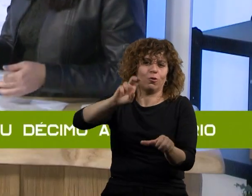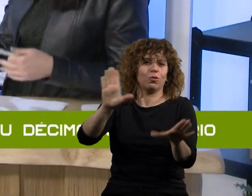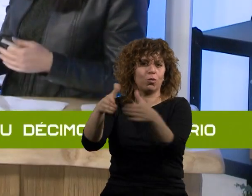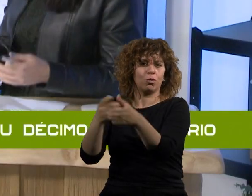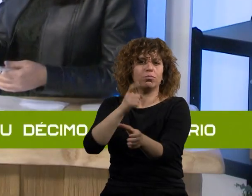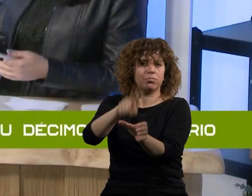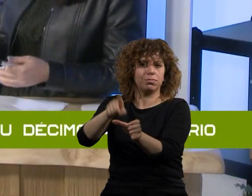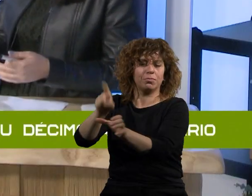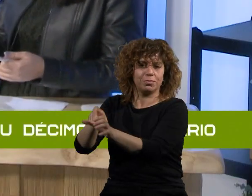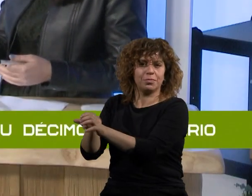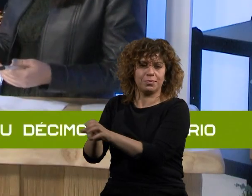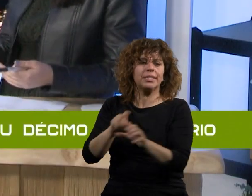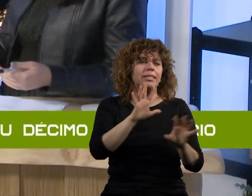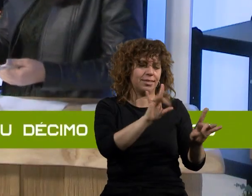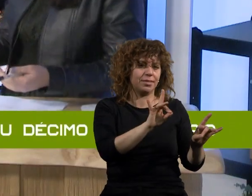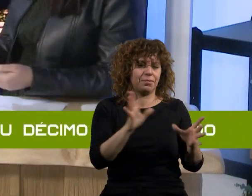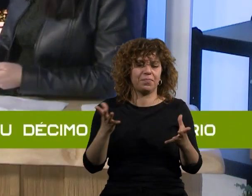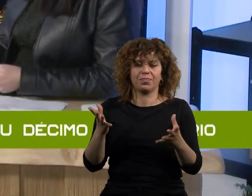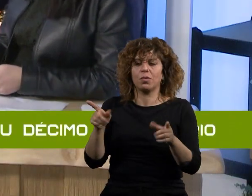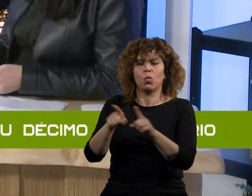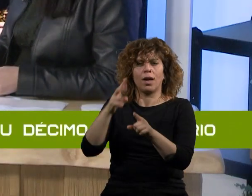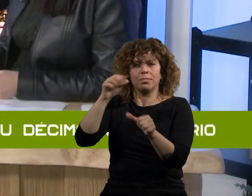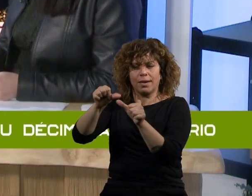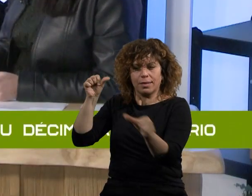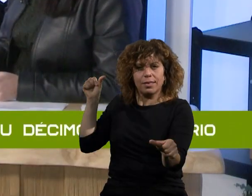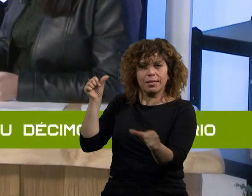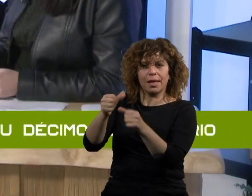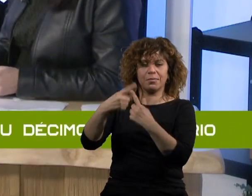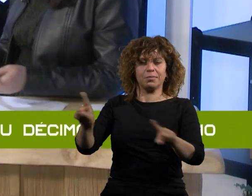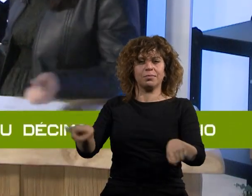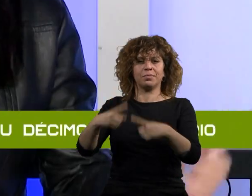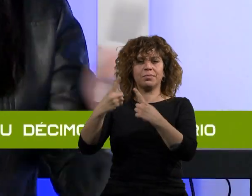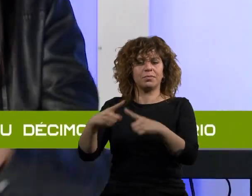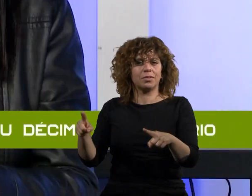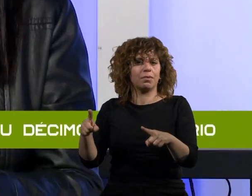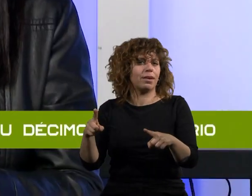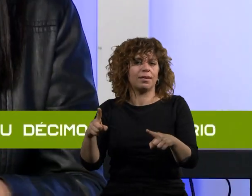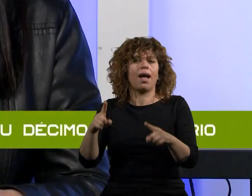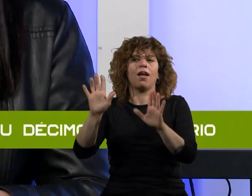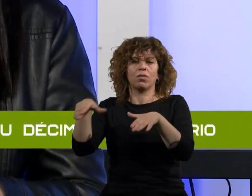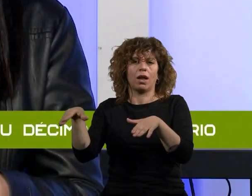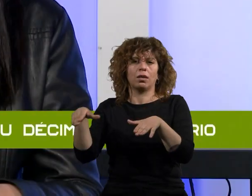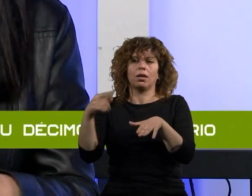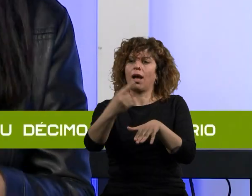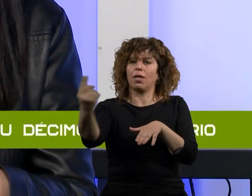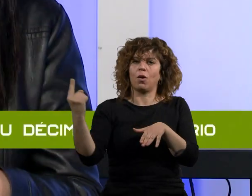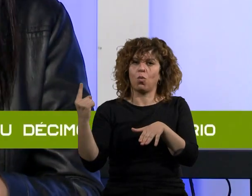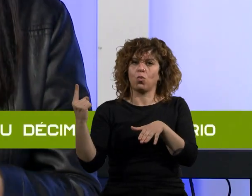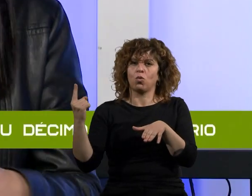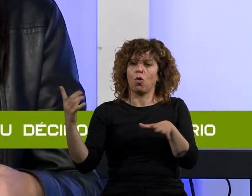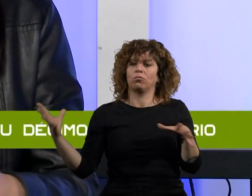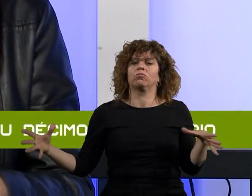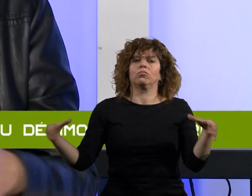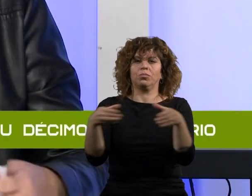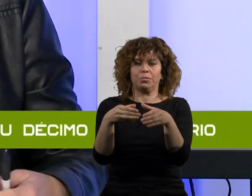¿verdad? Todos venís ya Sí, de, bueno, con una trayectoria musical aparte. ¿Cómo es juntarse? Y bueno,